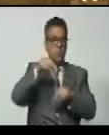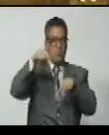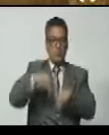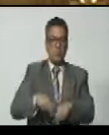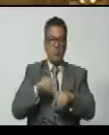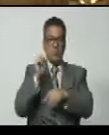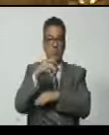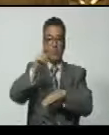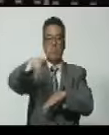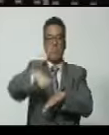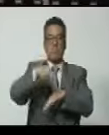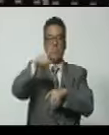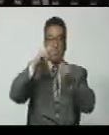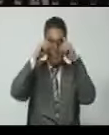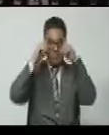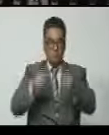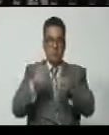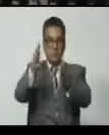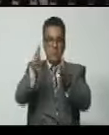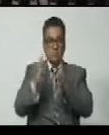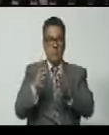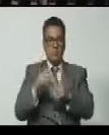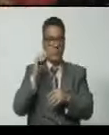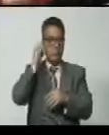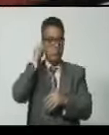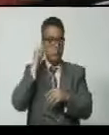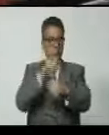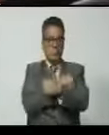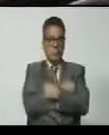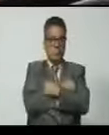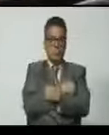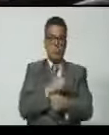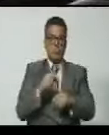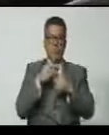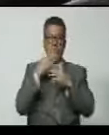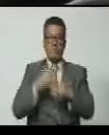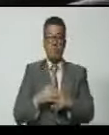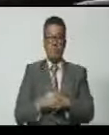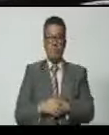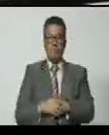desde la Asamblea Nacional decimos victoria feminista. Un abrazo, camaradas.